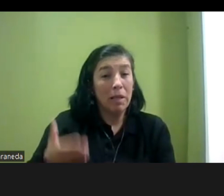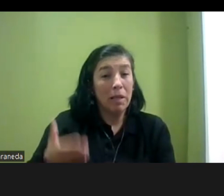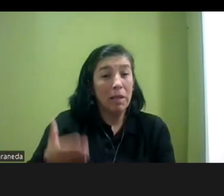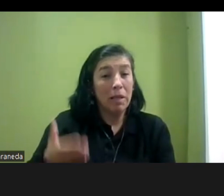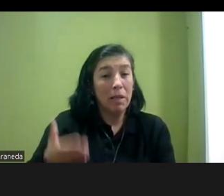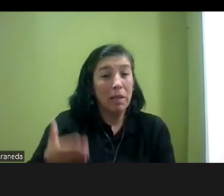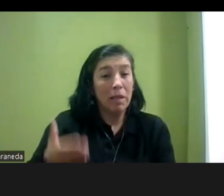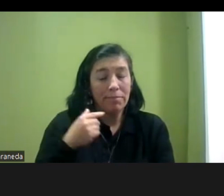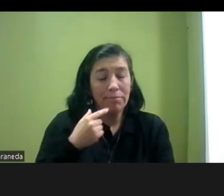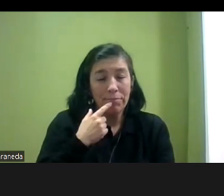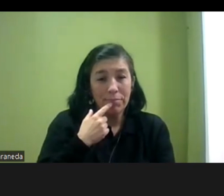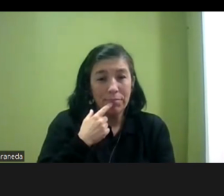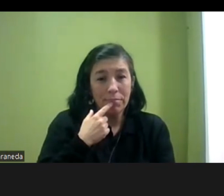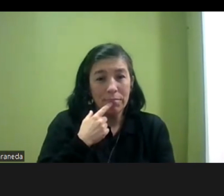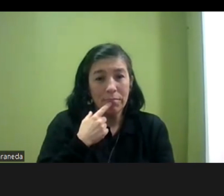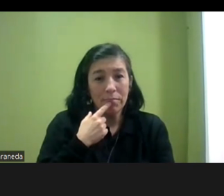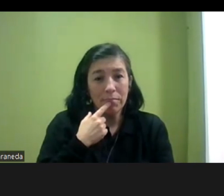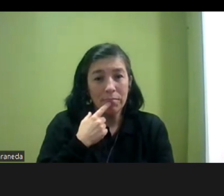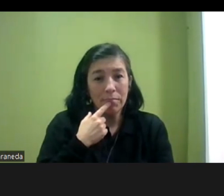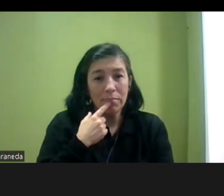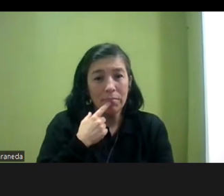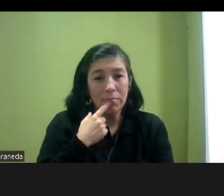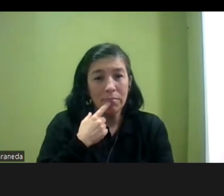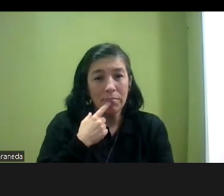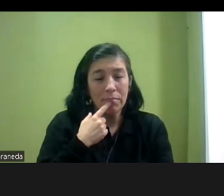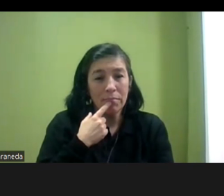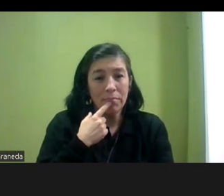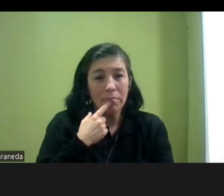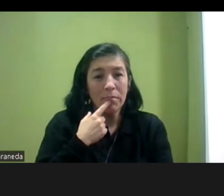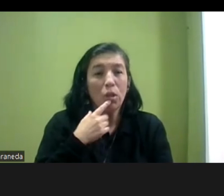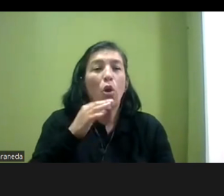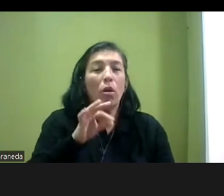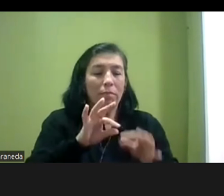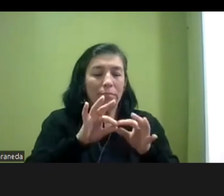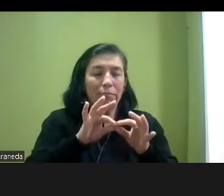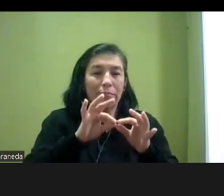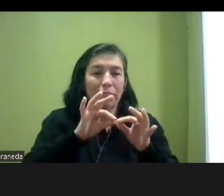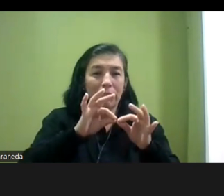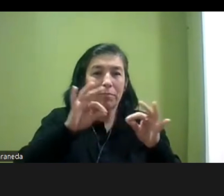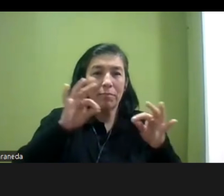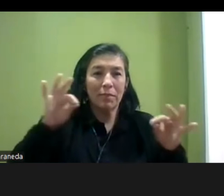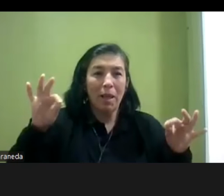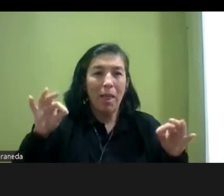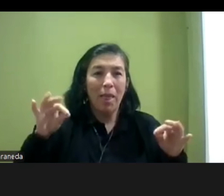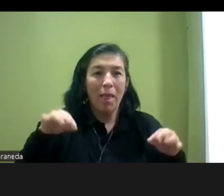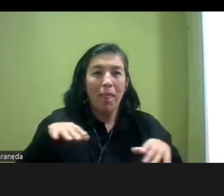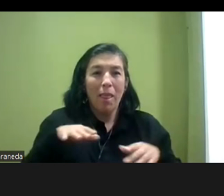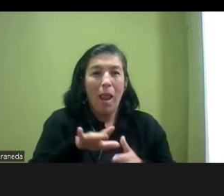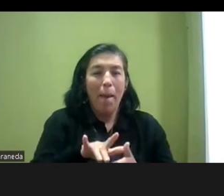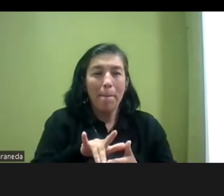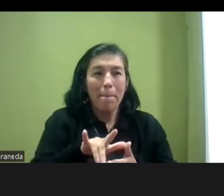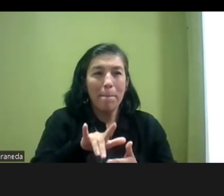a chinchorro con eh, las agujas de las mantarrayas.